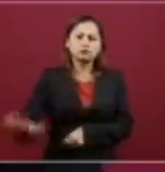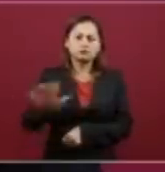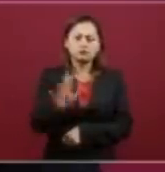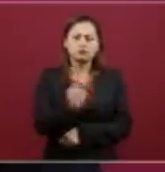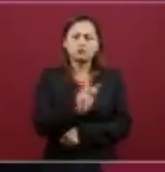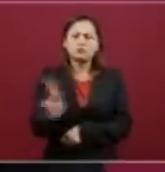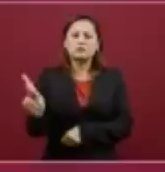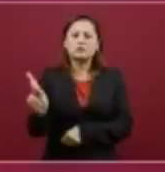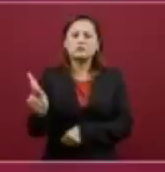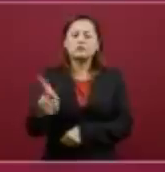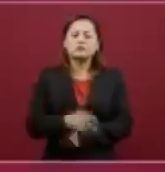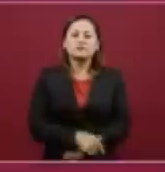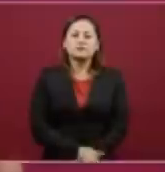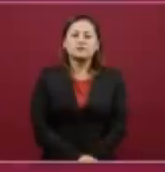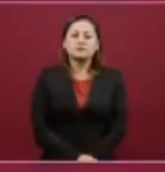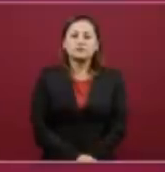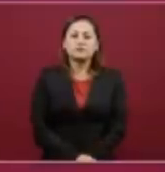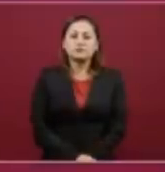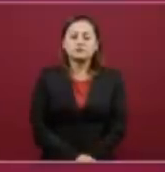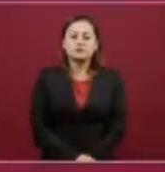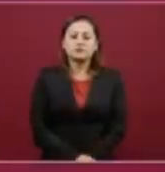Está mal